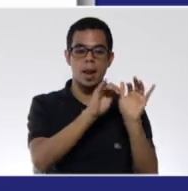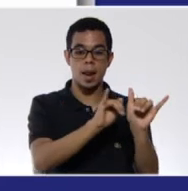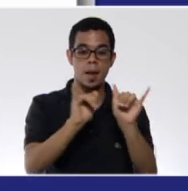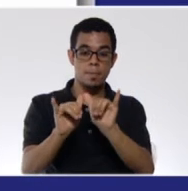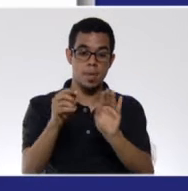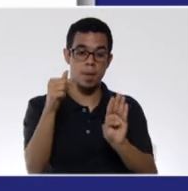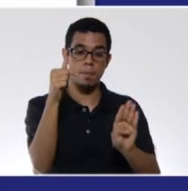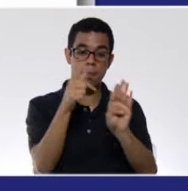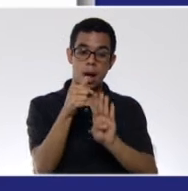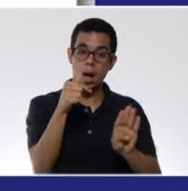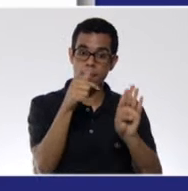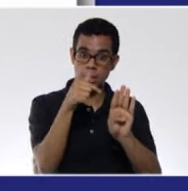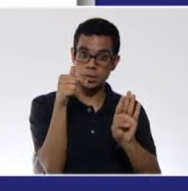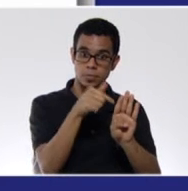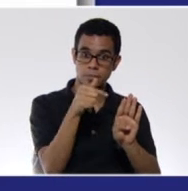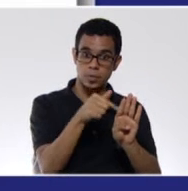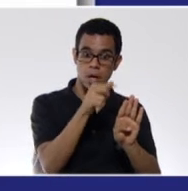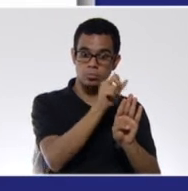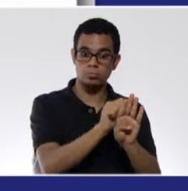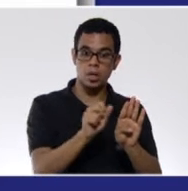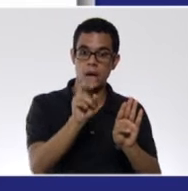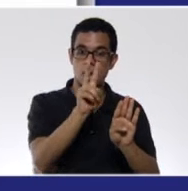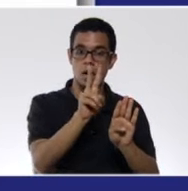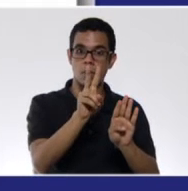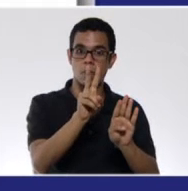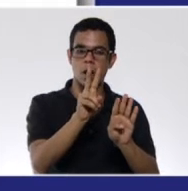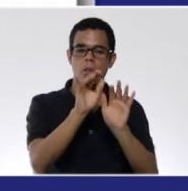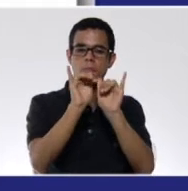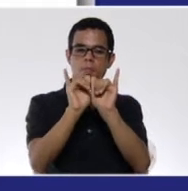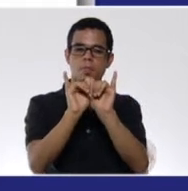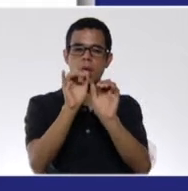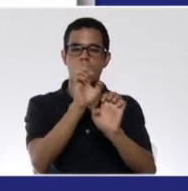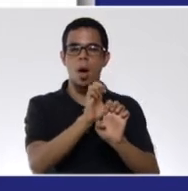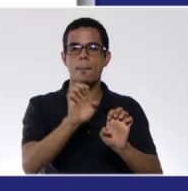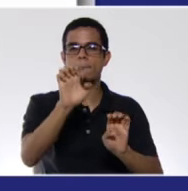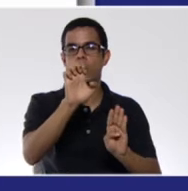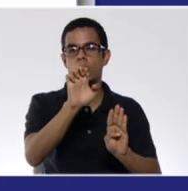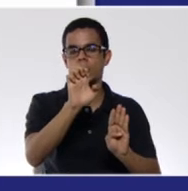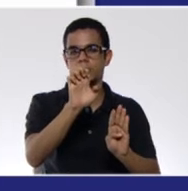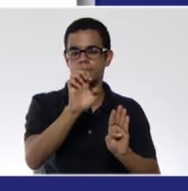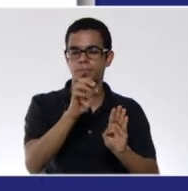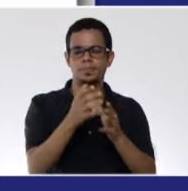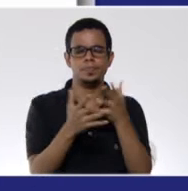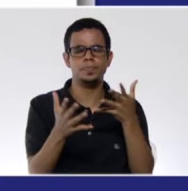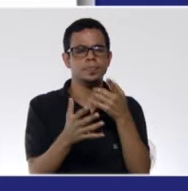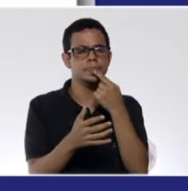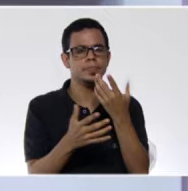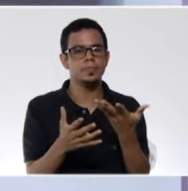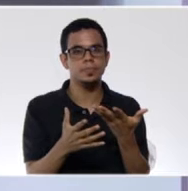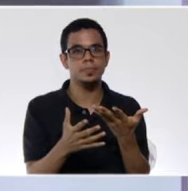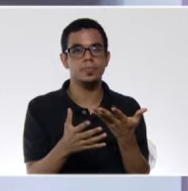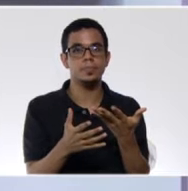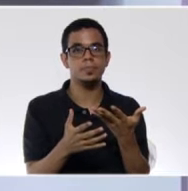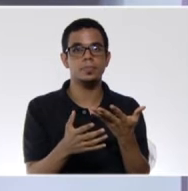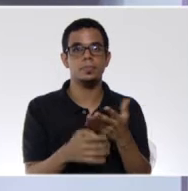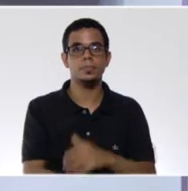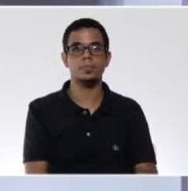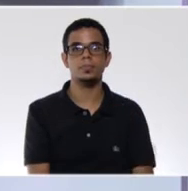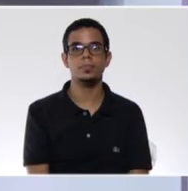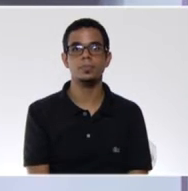base elevada al producto de los exponentes. Esto es, nos encontramos con la simbología